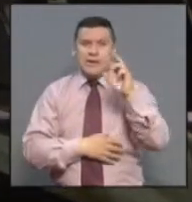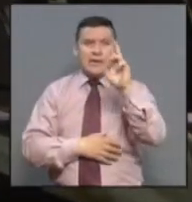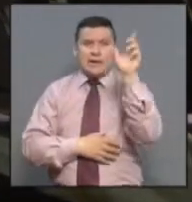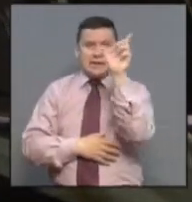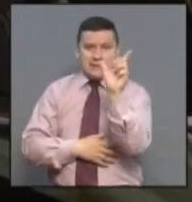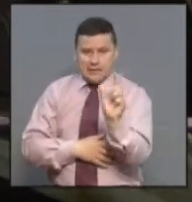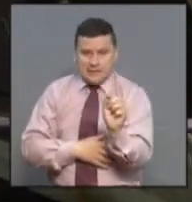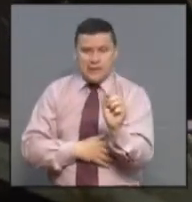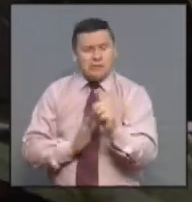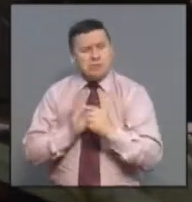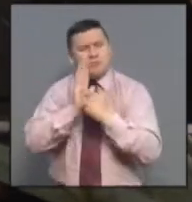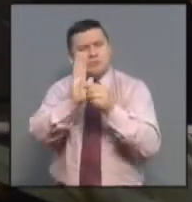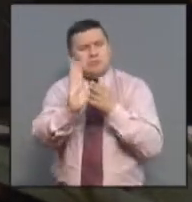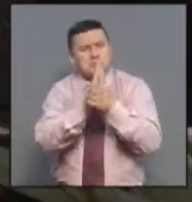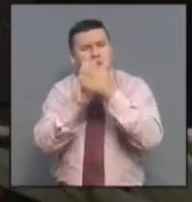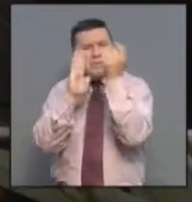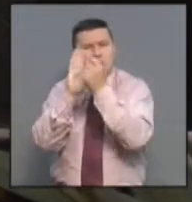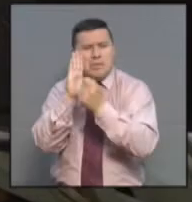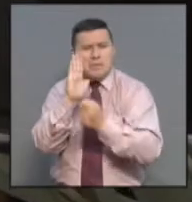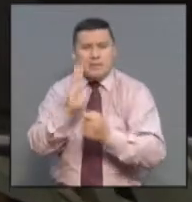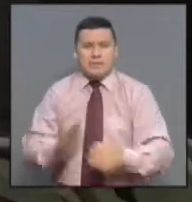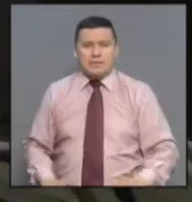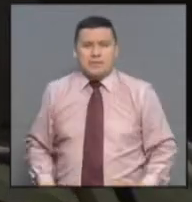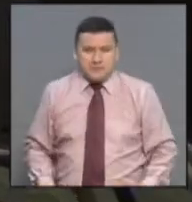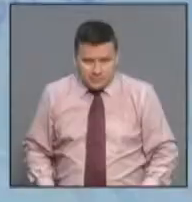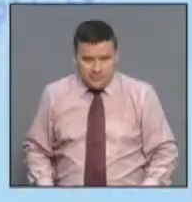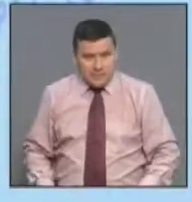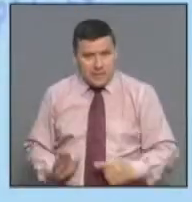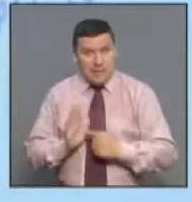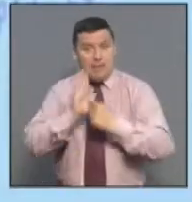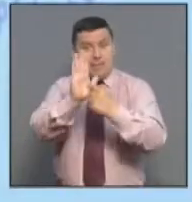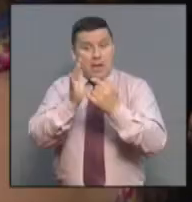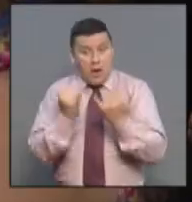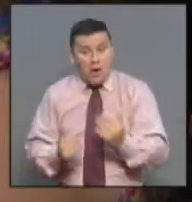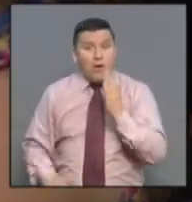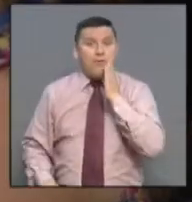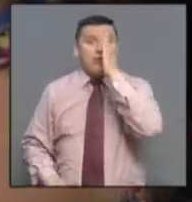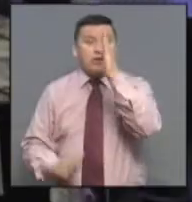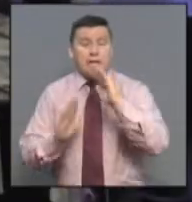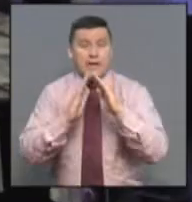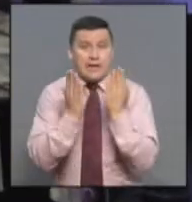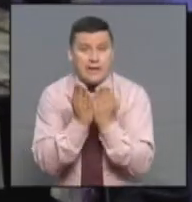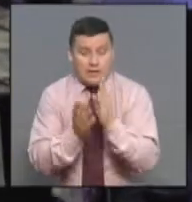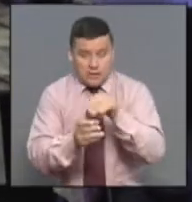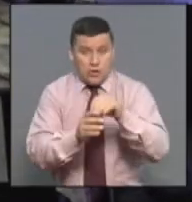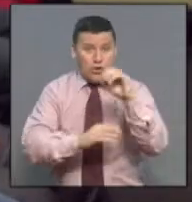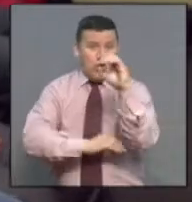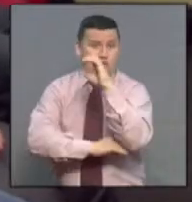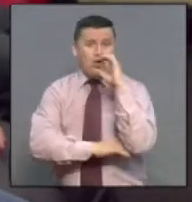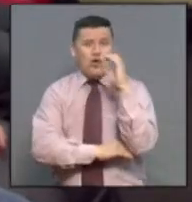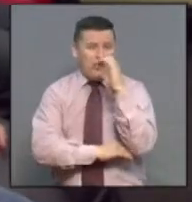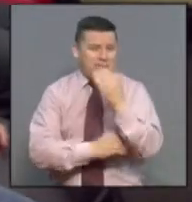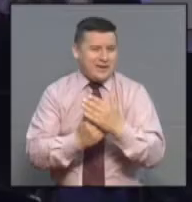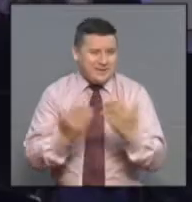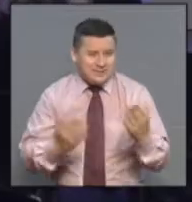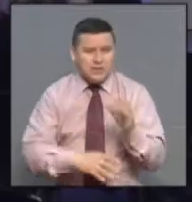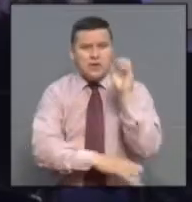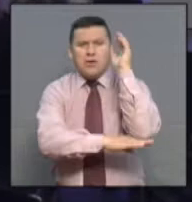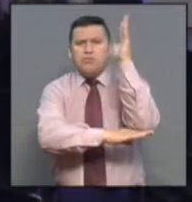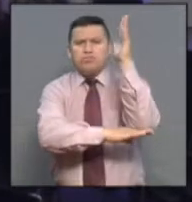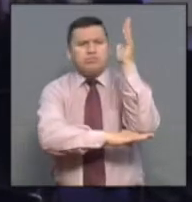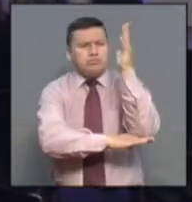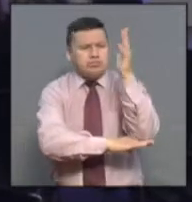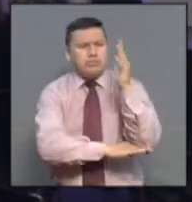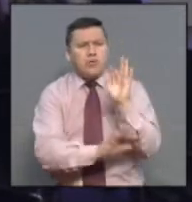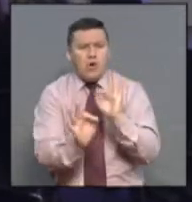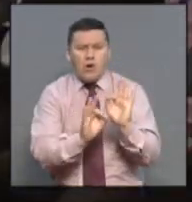En la siguiente nota les contamos los detalles. Presente y futuro de la educación pública en Colombia es el nombre del seminario